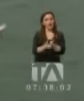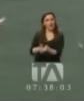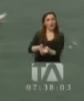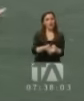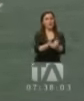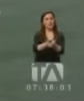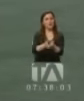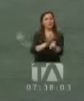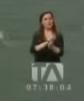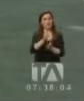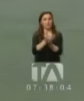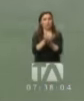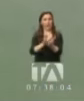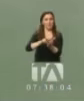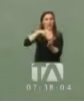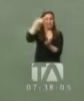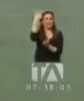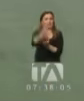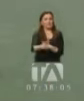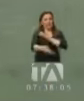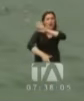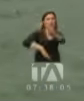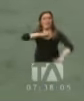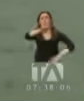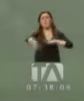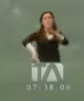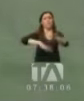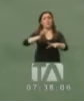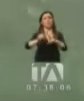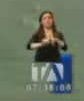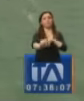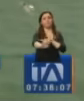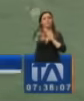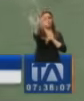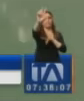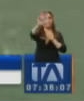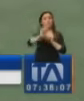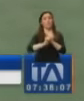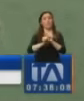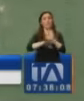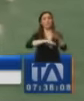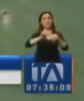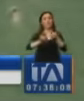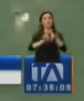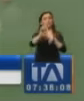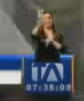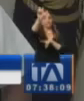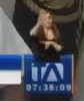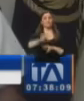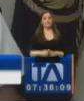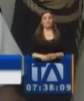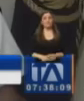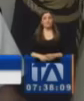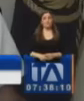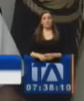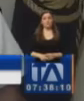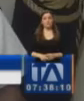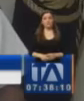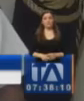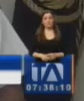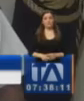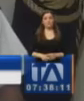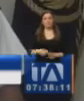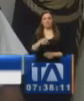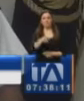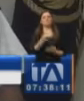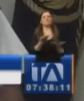decidieron dejar la lancha a la deriva y se arrojaron al mar para así lograr llegar a tierra y huir del sitio. El modus operandi de este